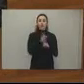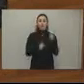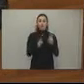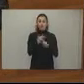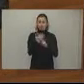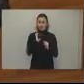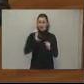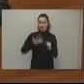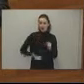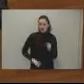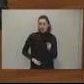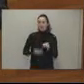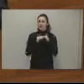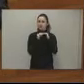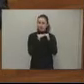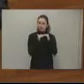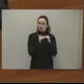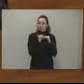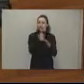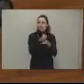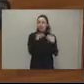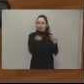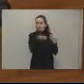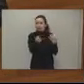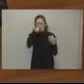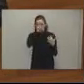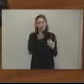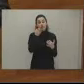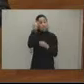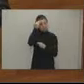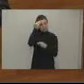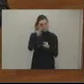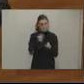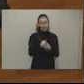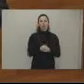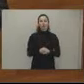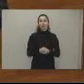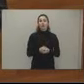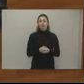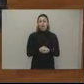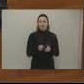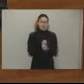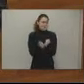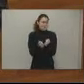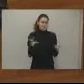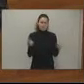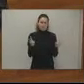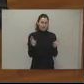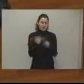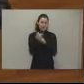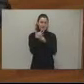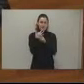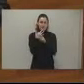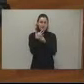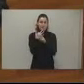de bonanza económica y con estabilidad parlamentaria. No lo sé, yo creo que sí. Ahora, lo que sí sé es que es mucho más difícil, mucho más